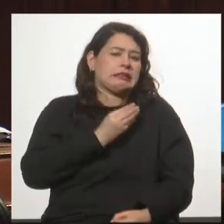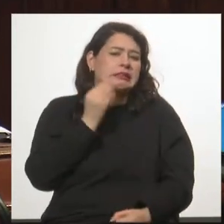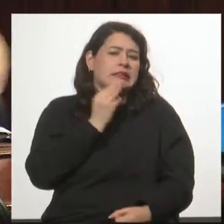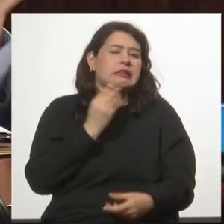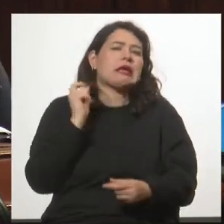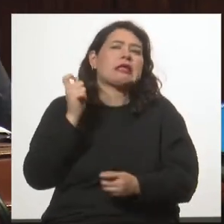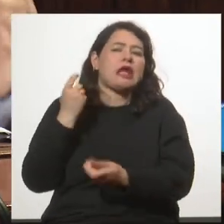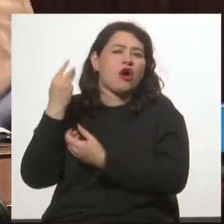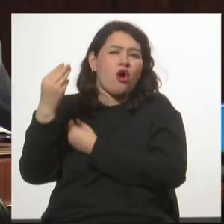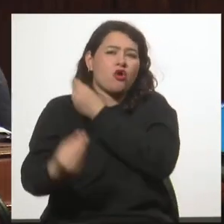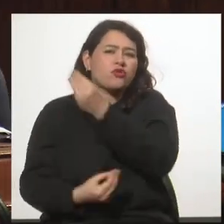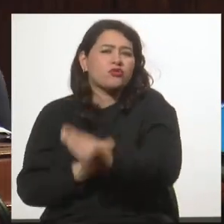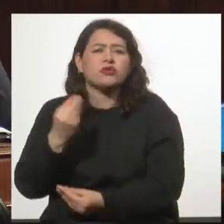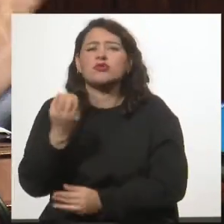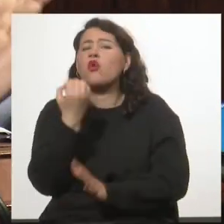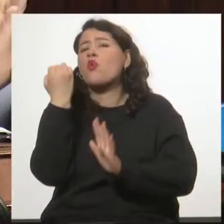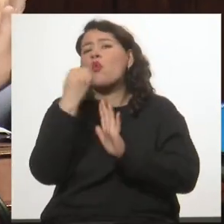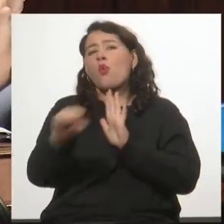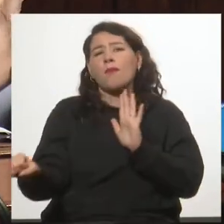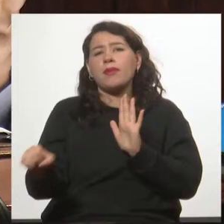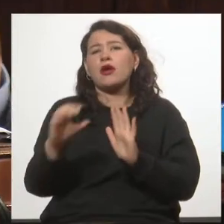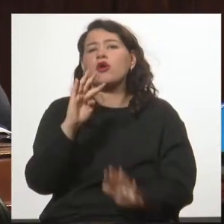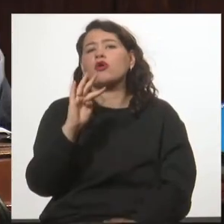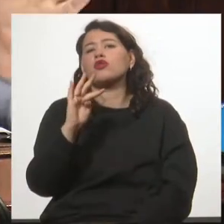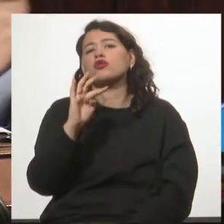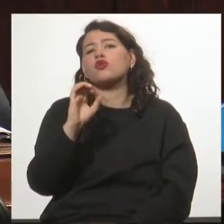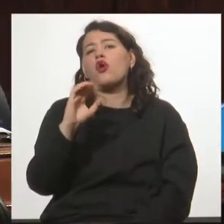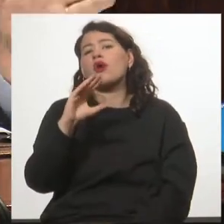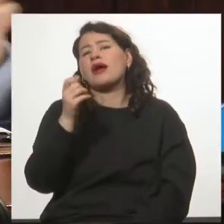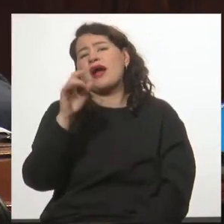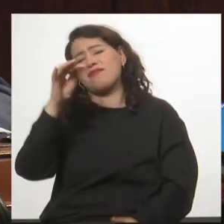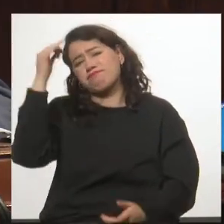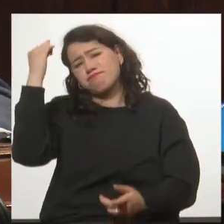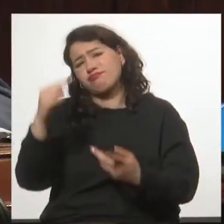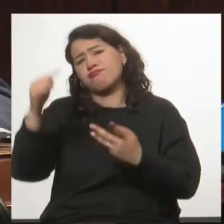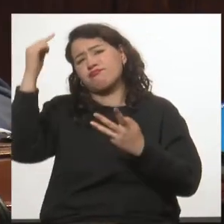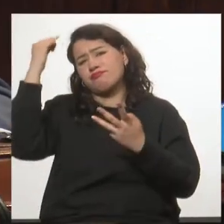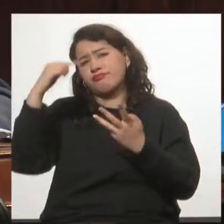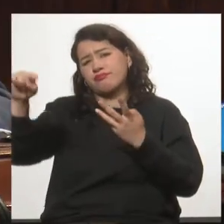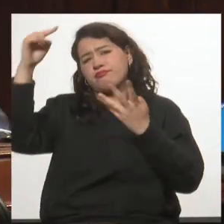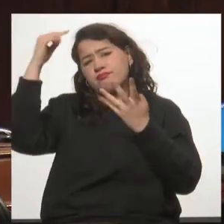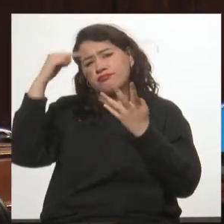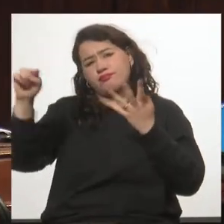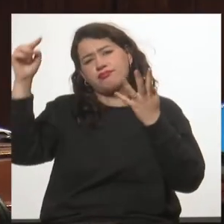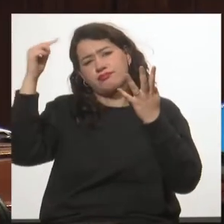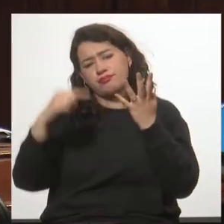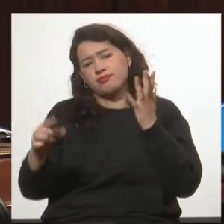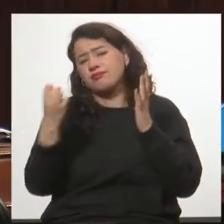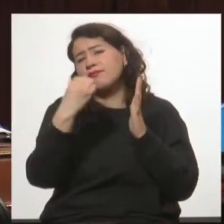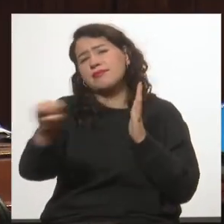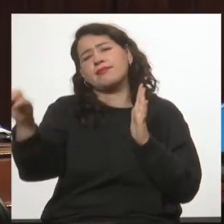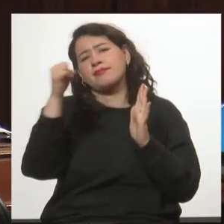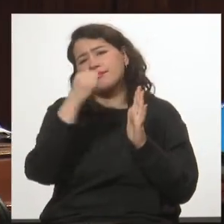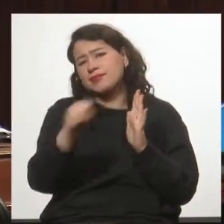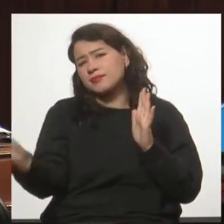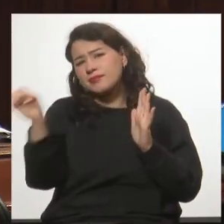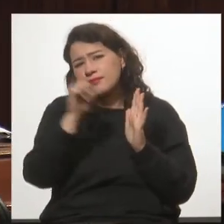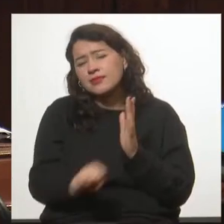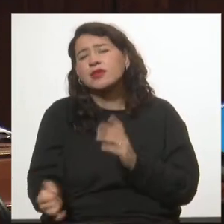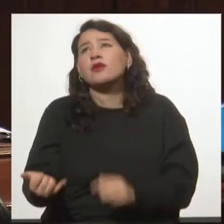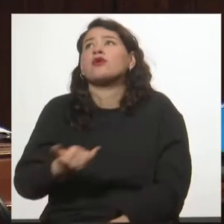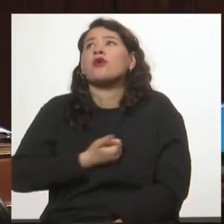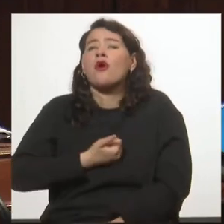contrataciones incumplimiento del tocaf etcétera etcétera como se tomaban estas